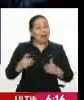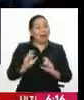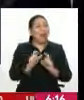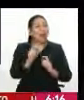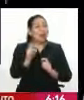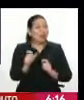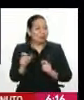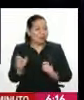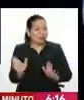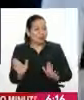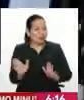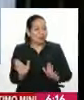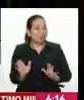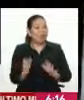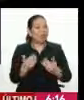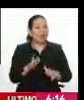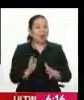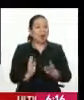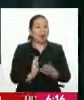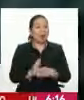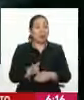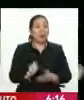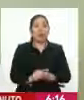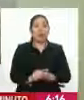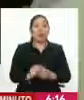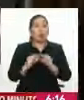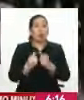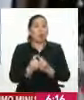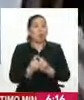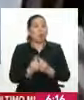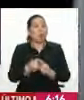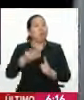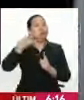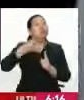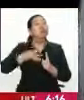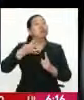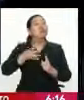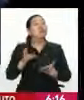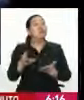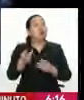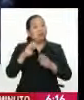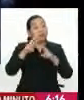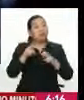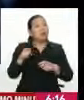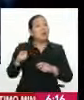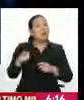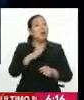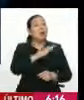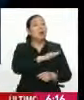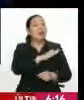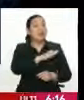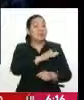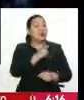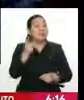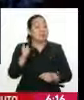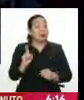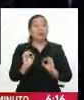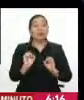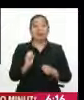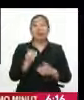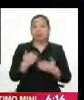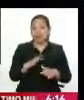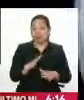parlamentarios iban a ingresar, digamos, en el grupo de las personas investigadas por la Fiscalía de la Nación, ¿no?